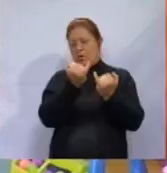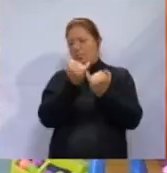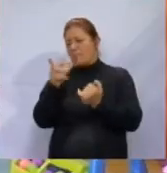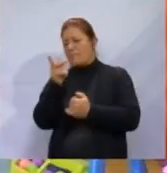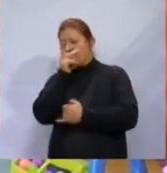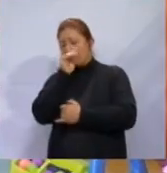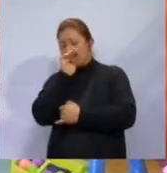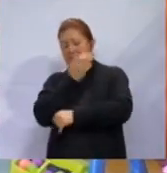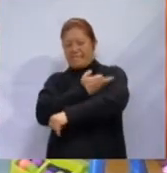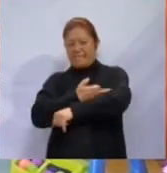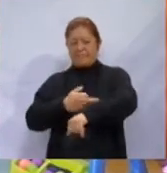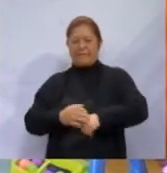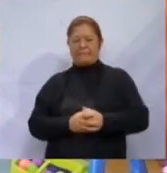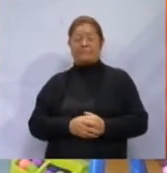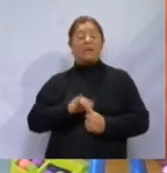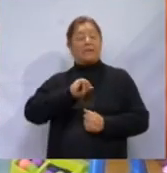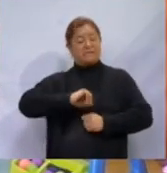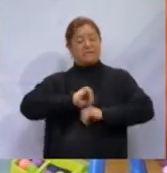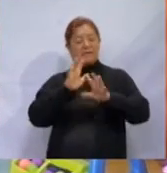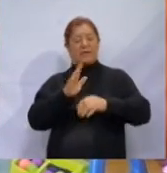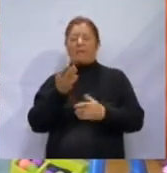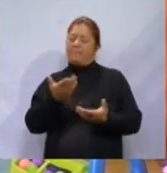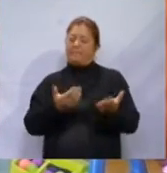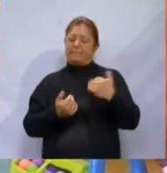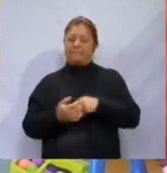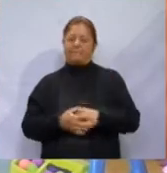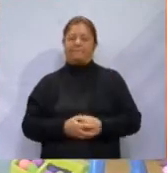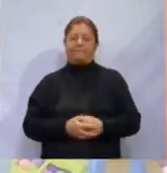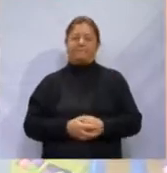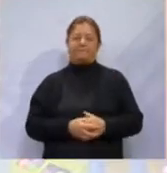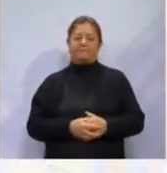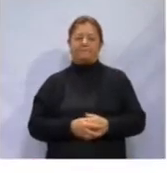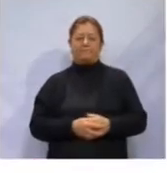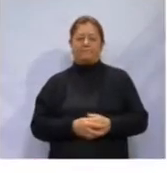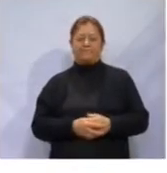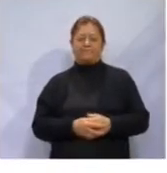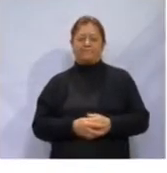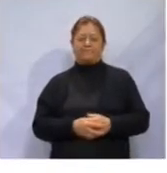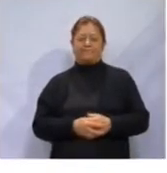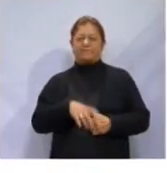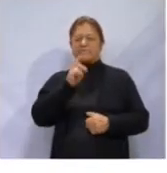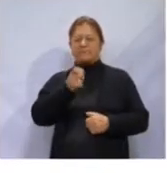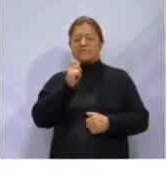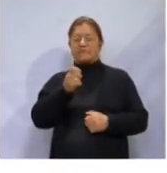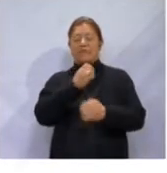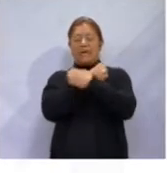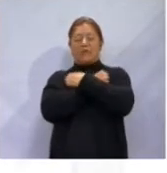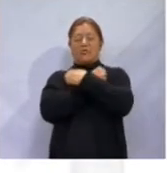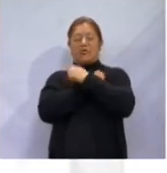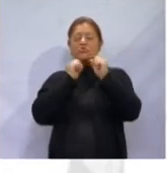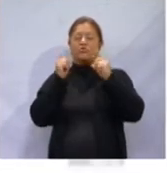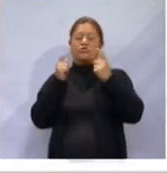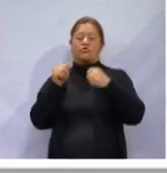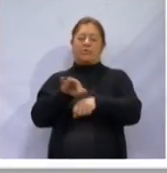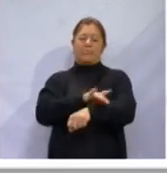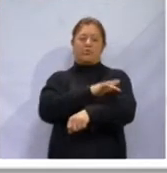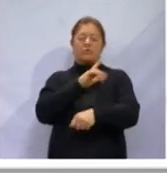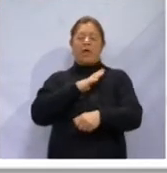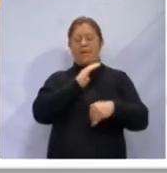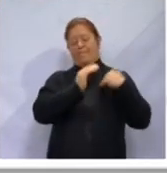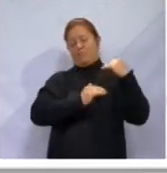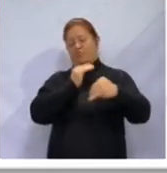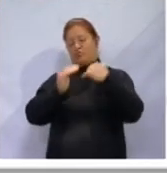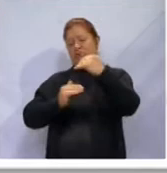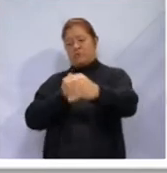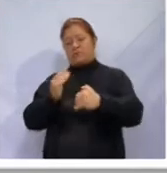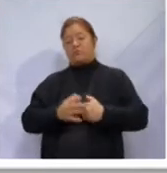familia? Oh, me parece muy bien. Adelante, vamos. ¿Qué es la educación socioemocional? Es un proceso a través del